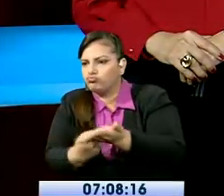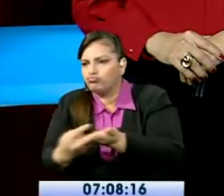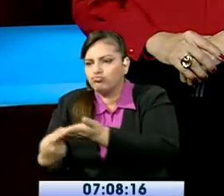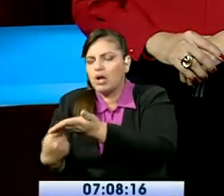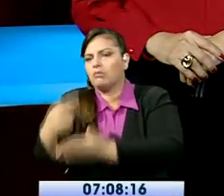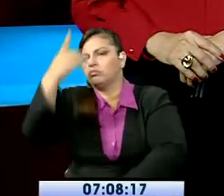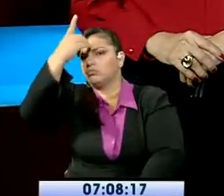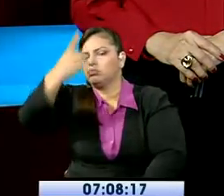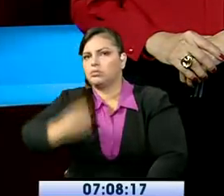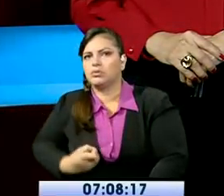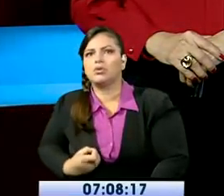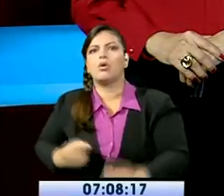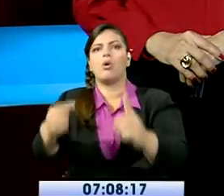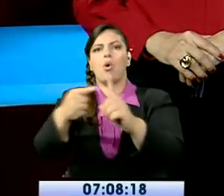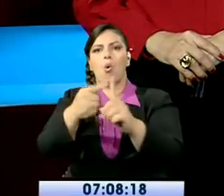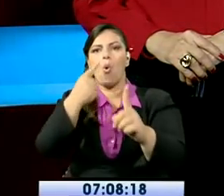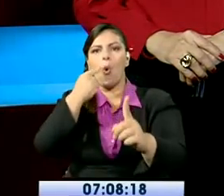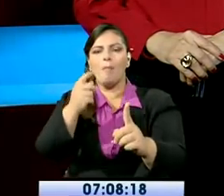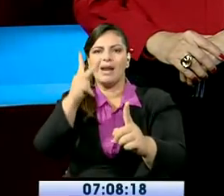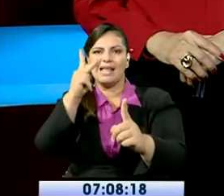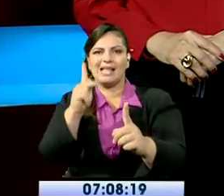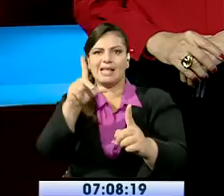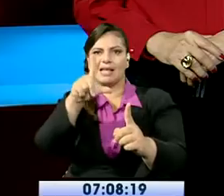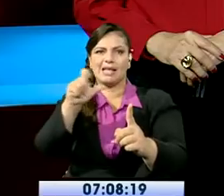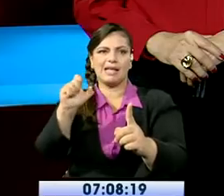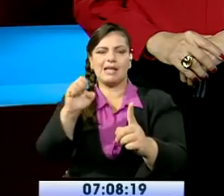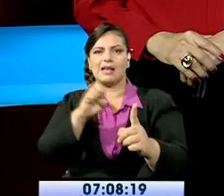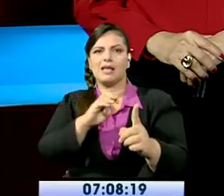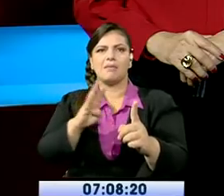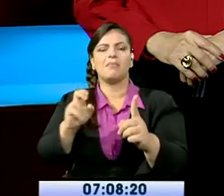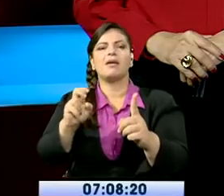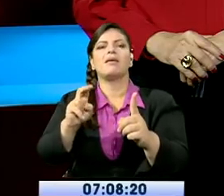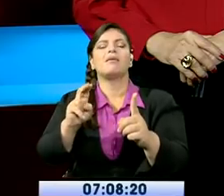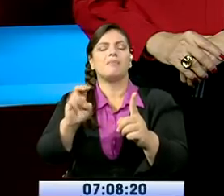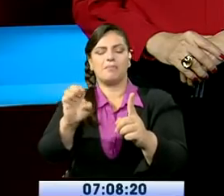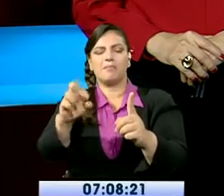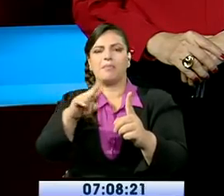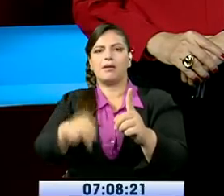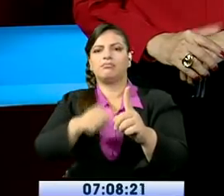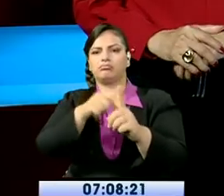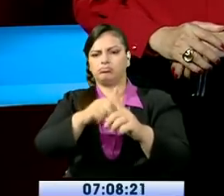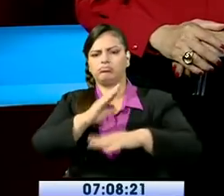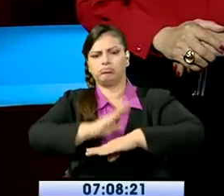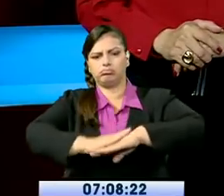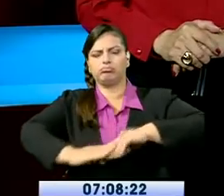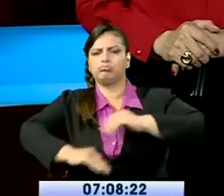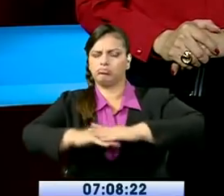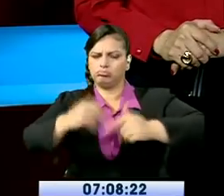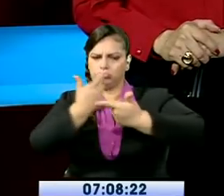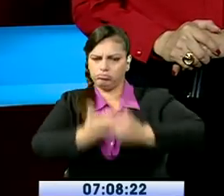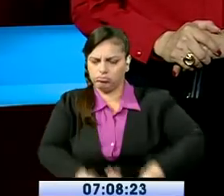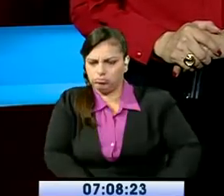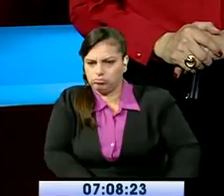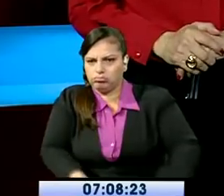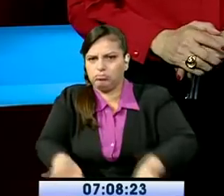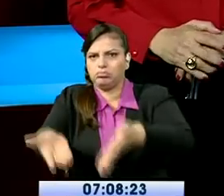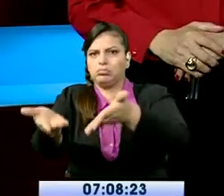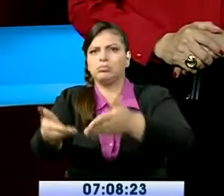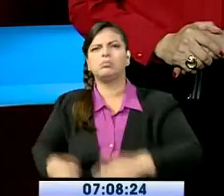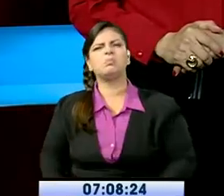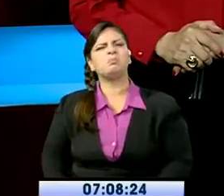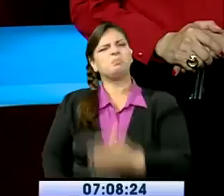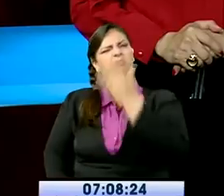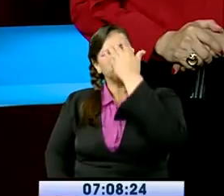información reservada tras la abstención de la fiscal Tania Moreno, quien retiró la acusación. Los activistas